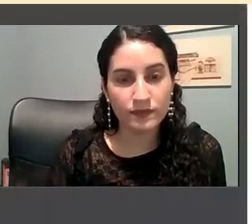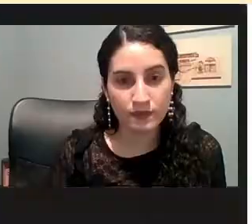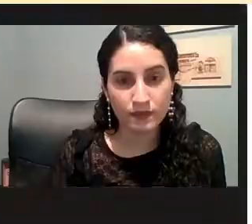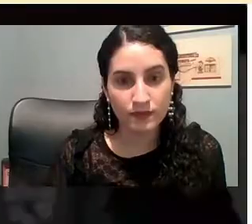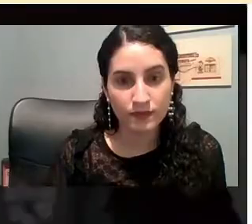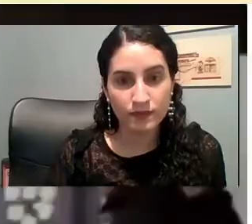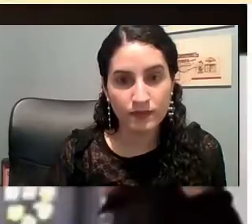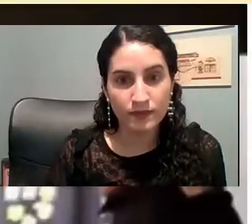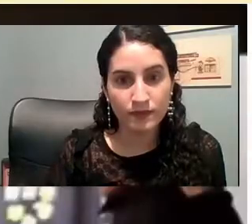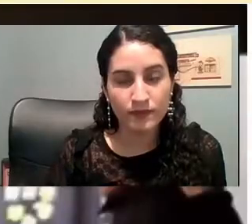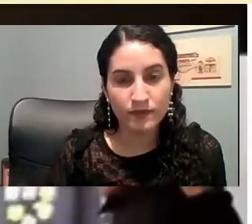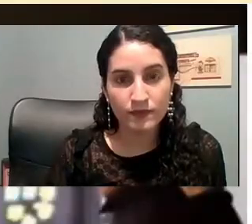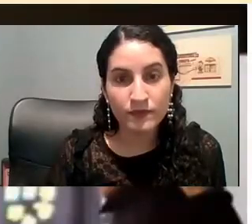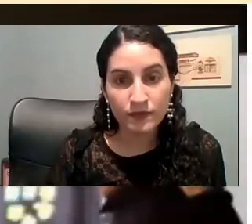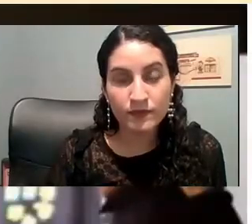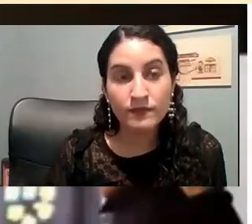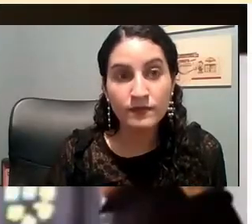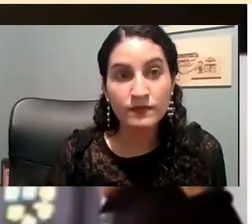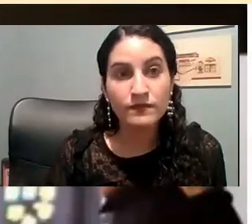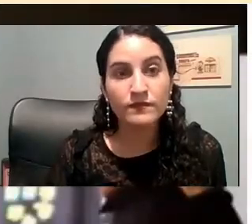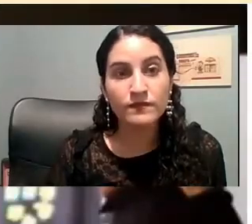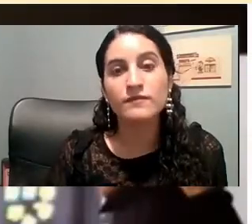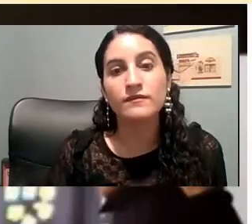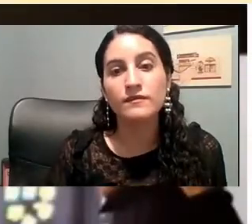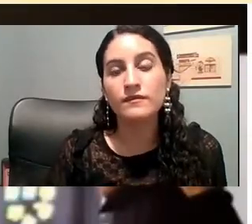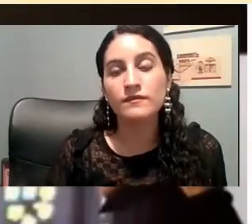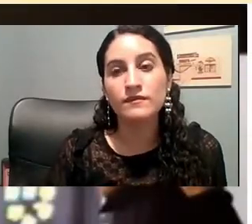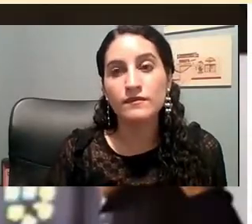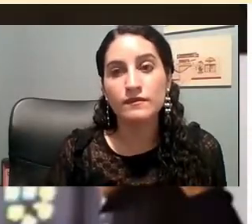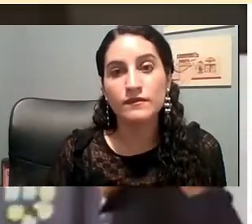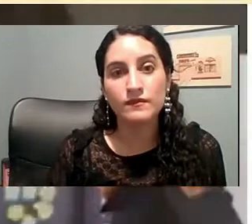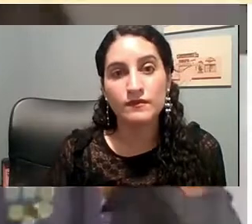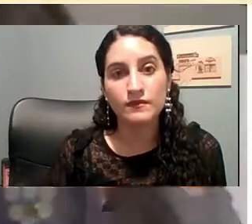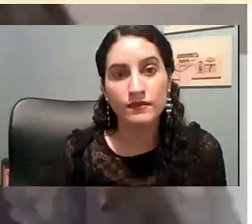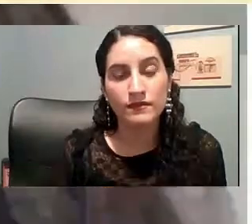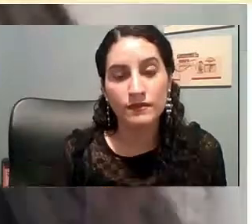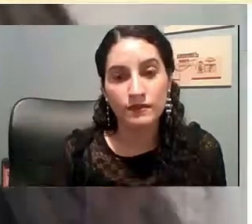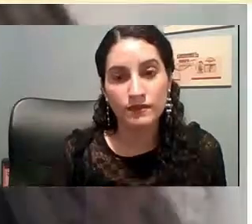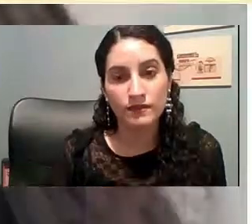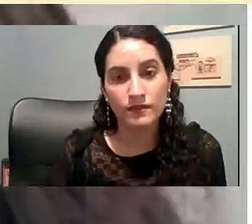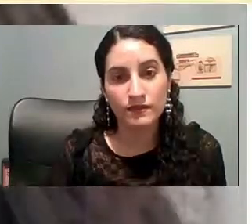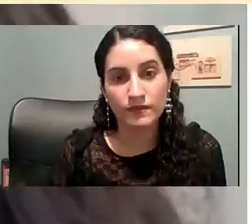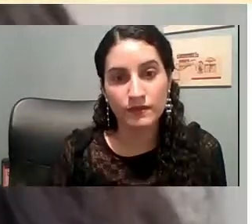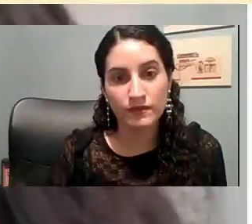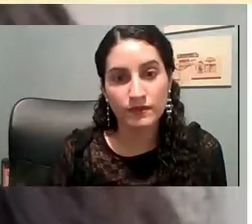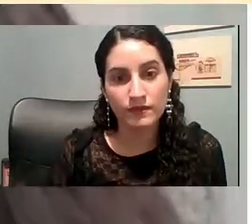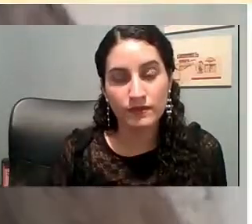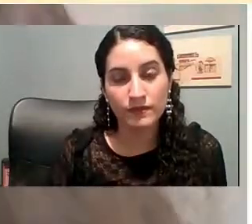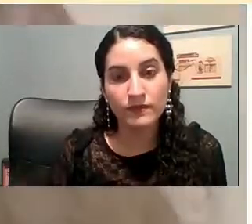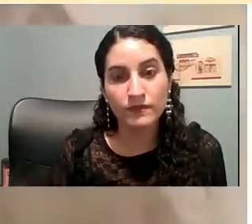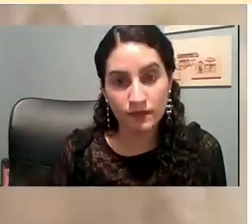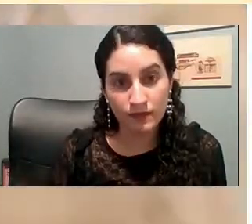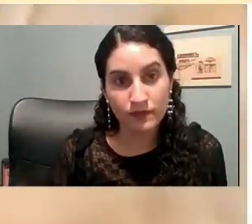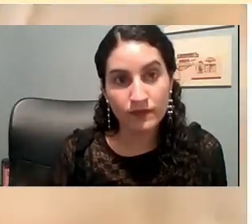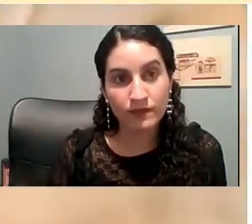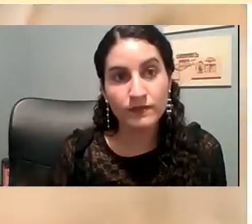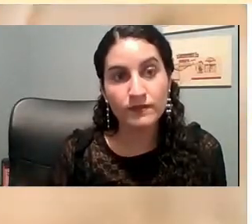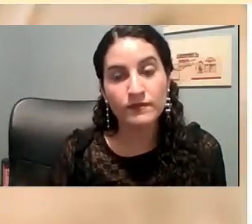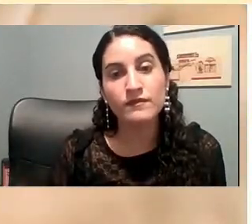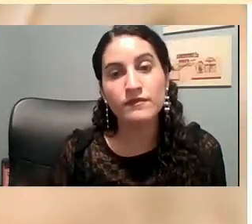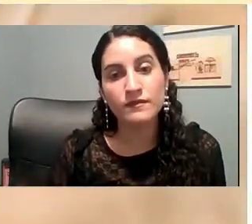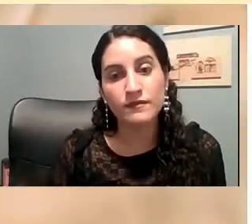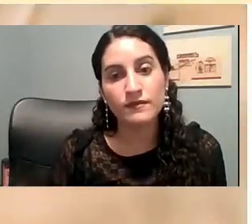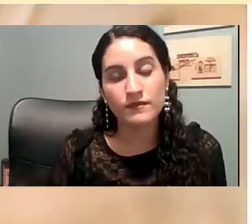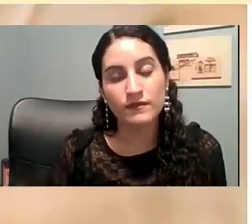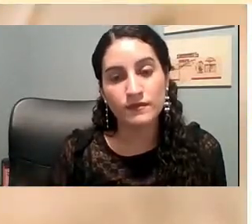web. Este programa emplea una metodología de aprendizaje basada en el diálogo, la interacción y la